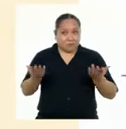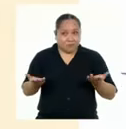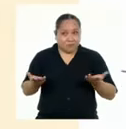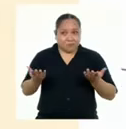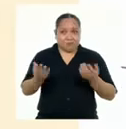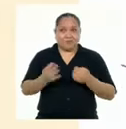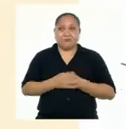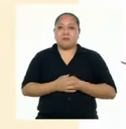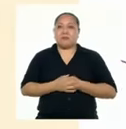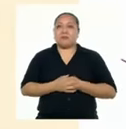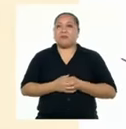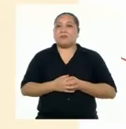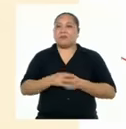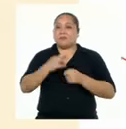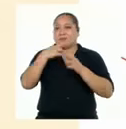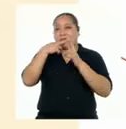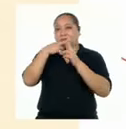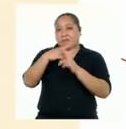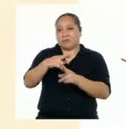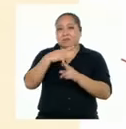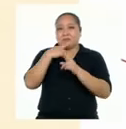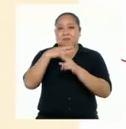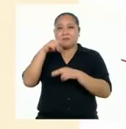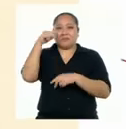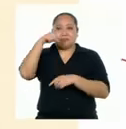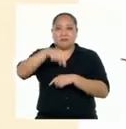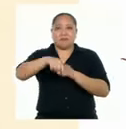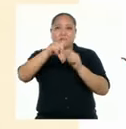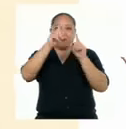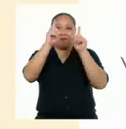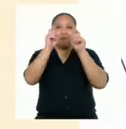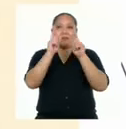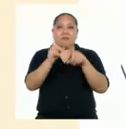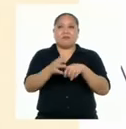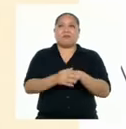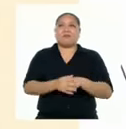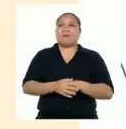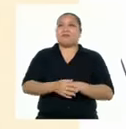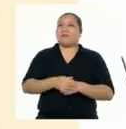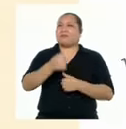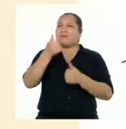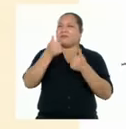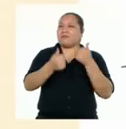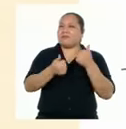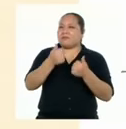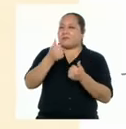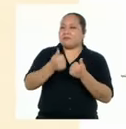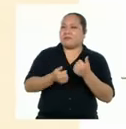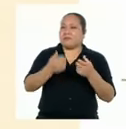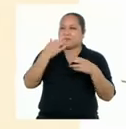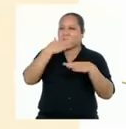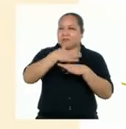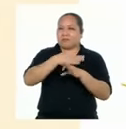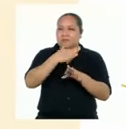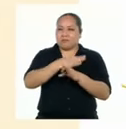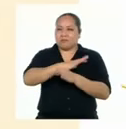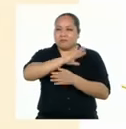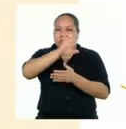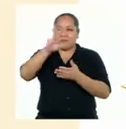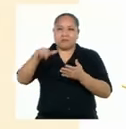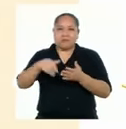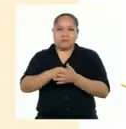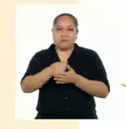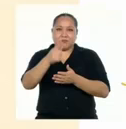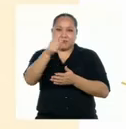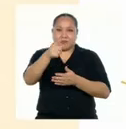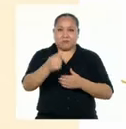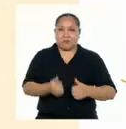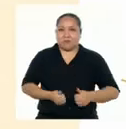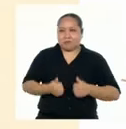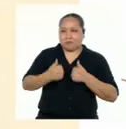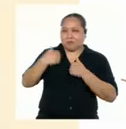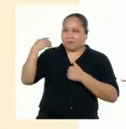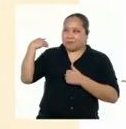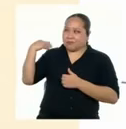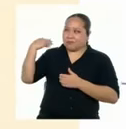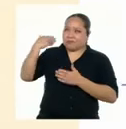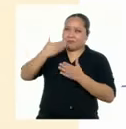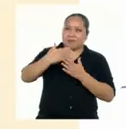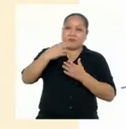Entonces, para dar respuesta a la pregunta de qué manera todo esto que te ha sucedido en